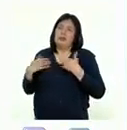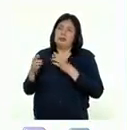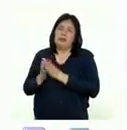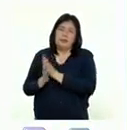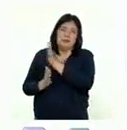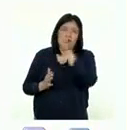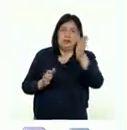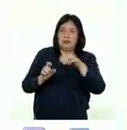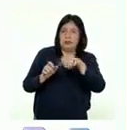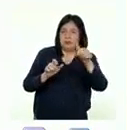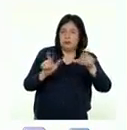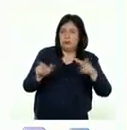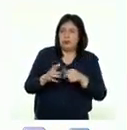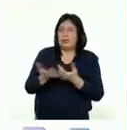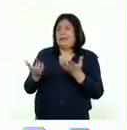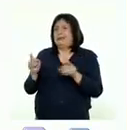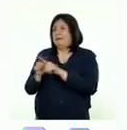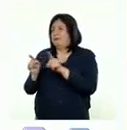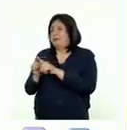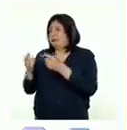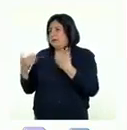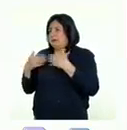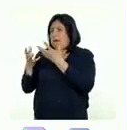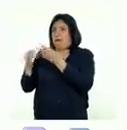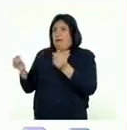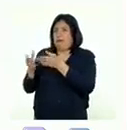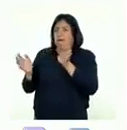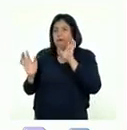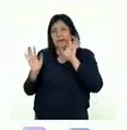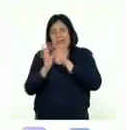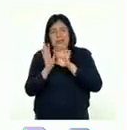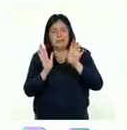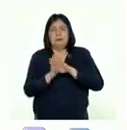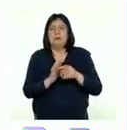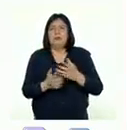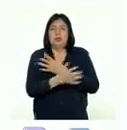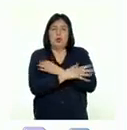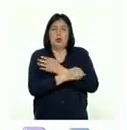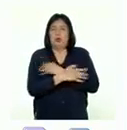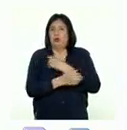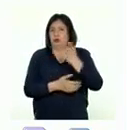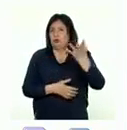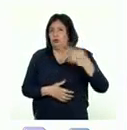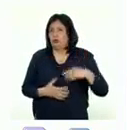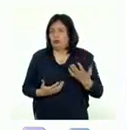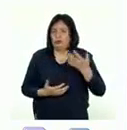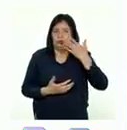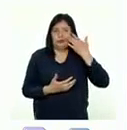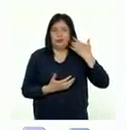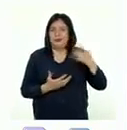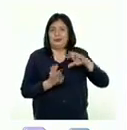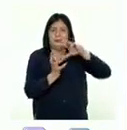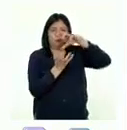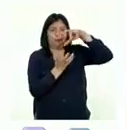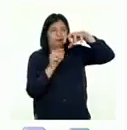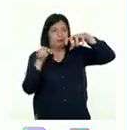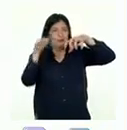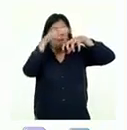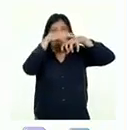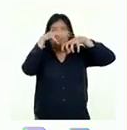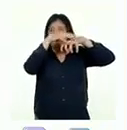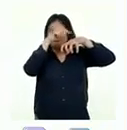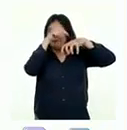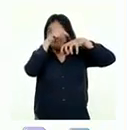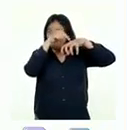extinción de las especies. Uno de los ejemplos más conocidos es el oso polar, ya que el oso polar vive en una de las áreas